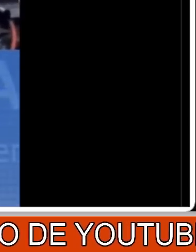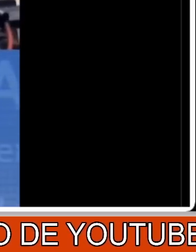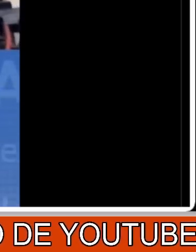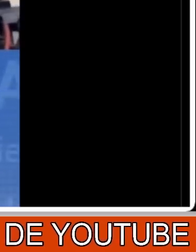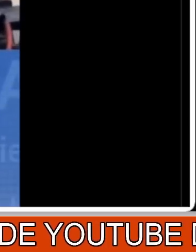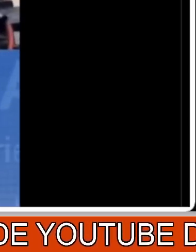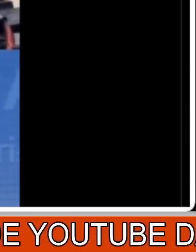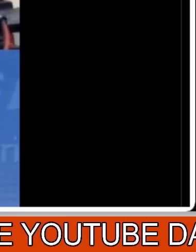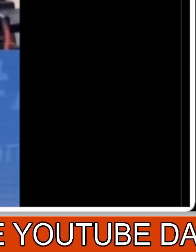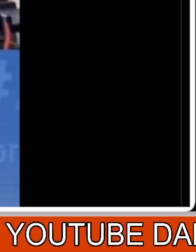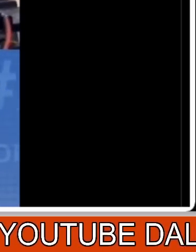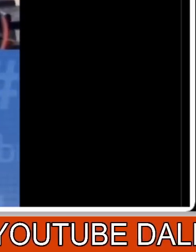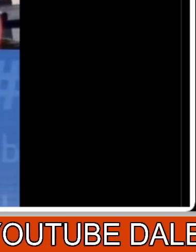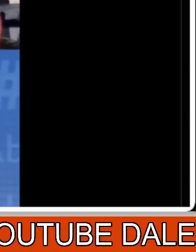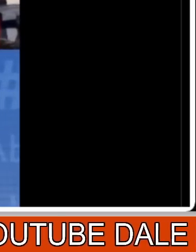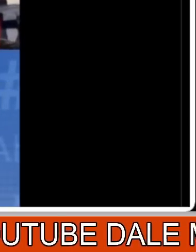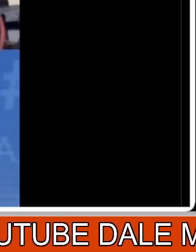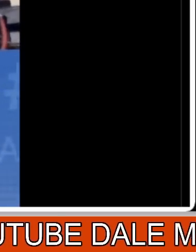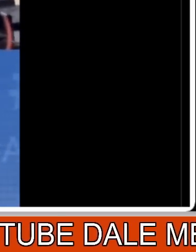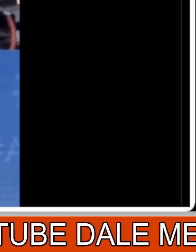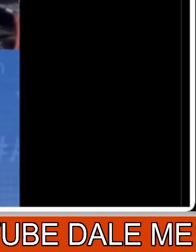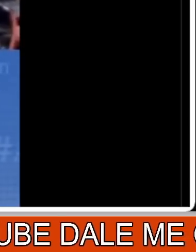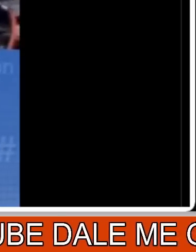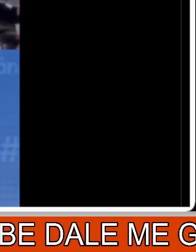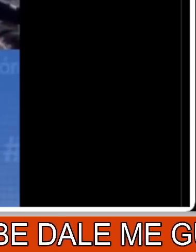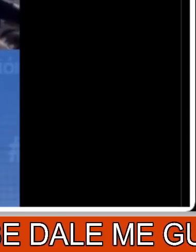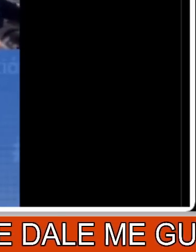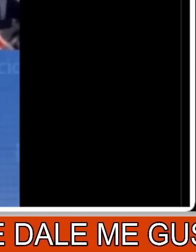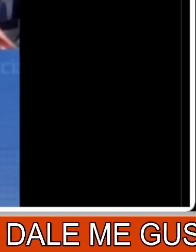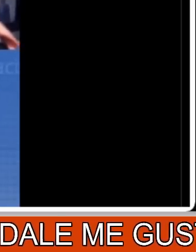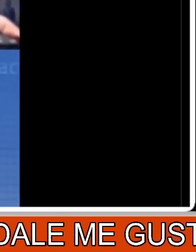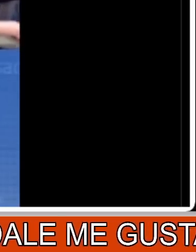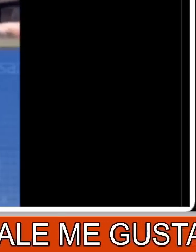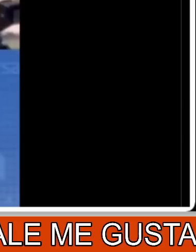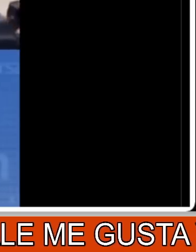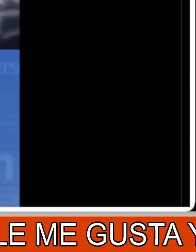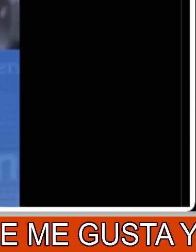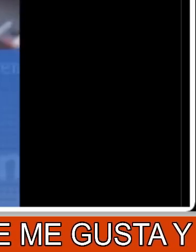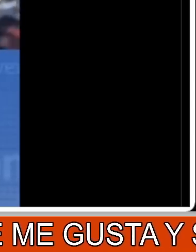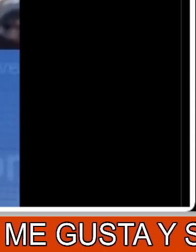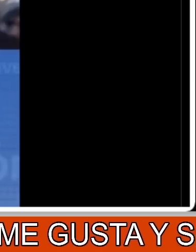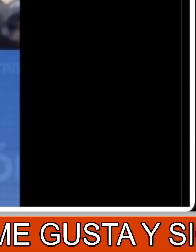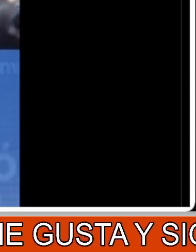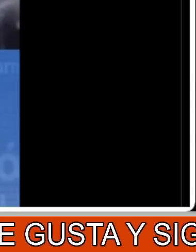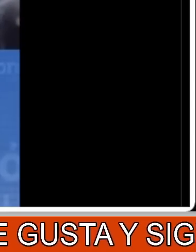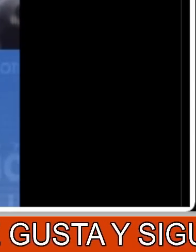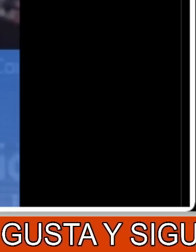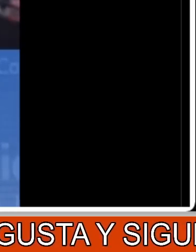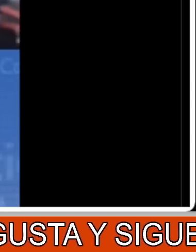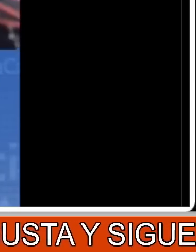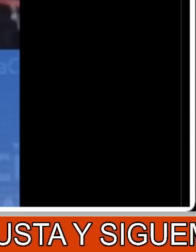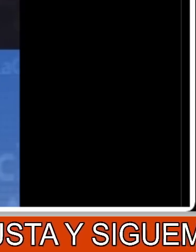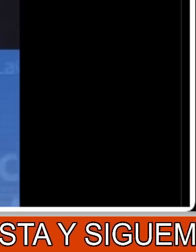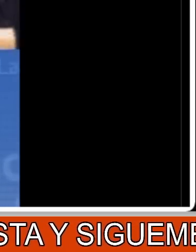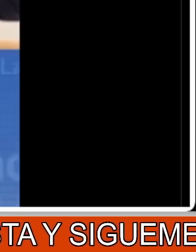La llegada de Edmundo Jacobo le causa una gran alegría a Lorenzo Córdoba.